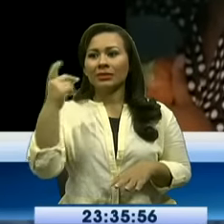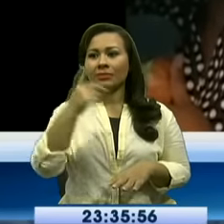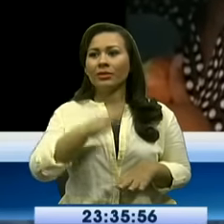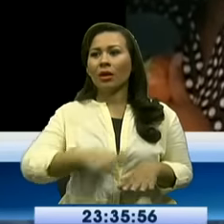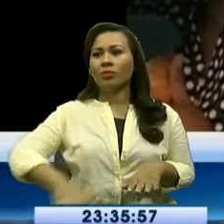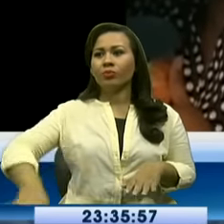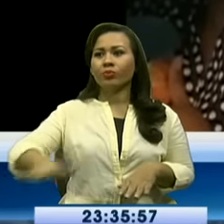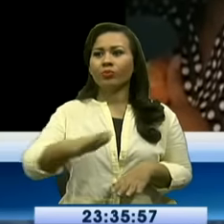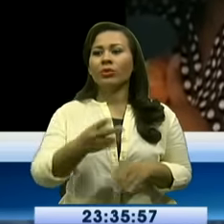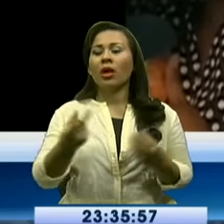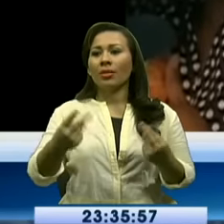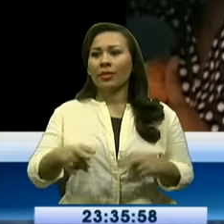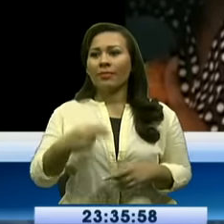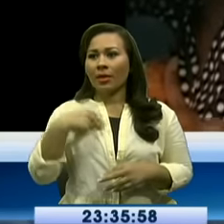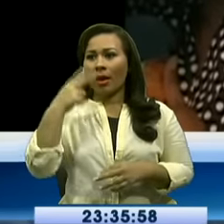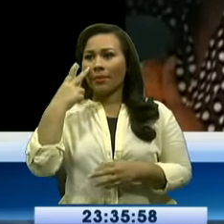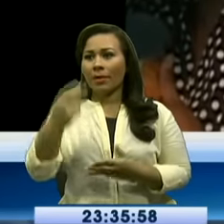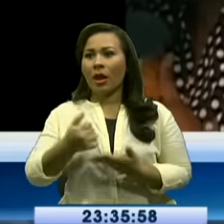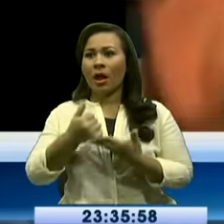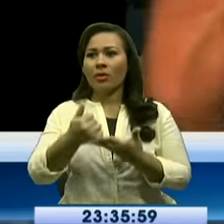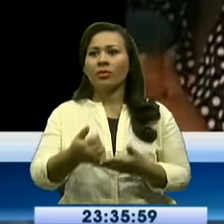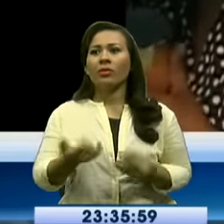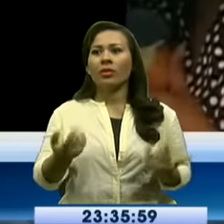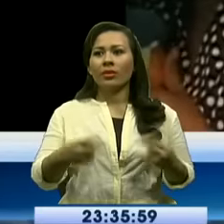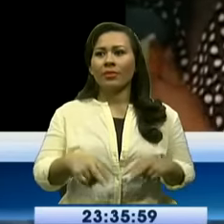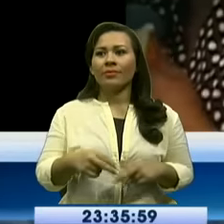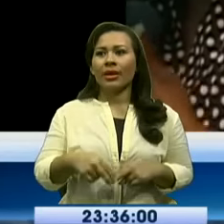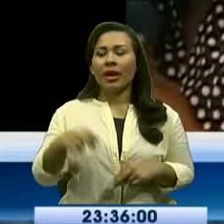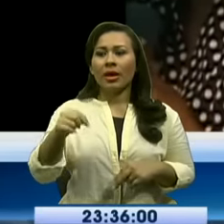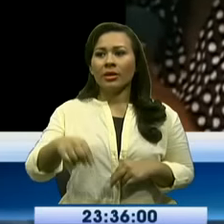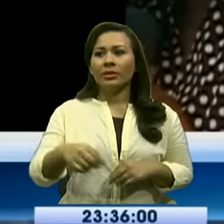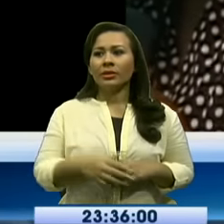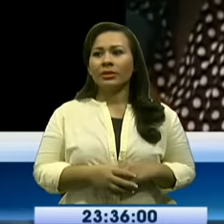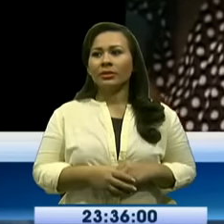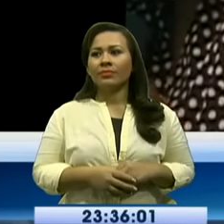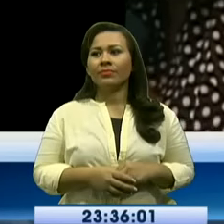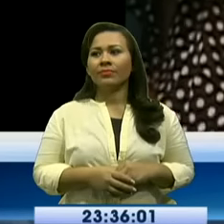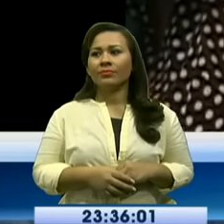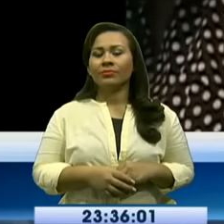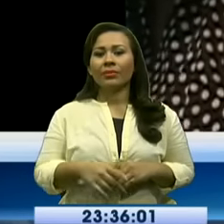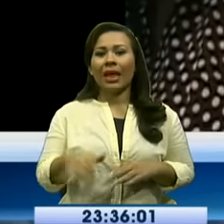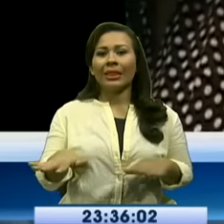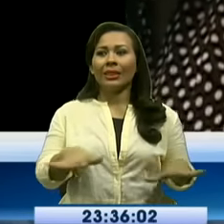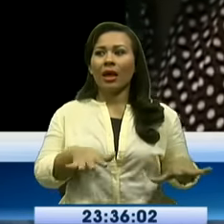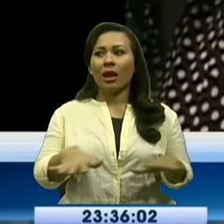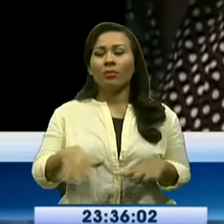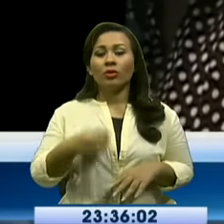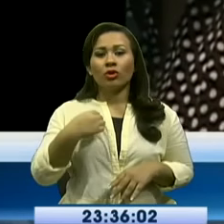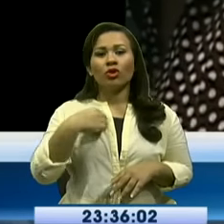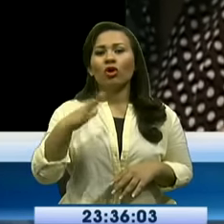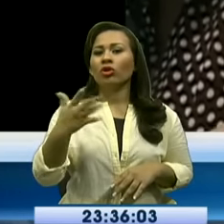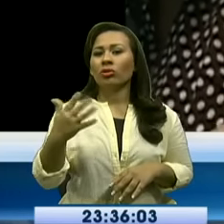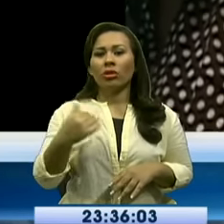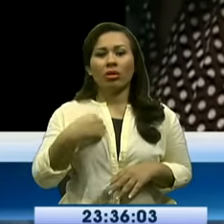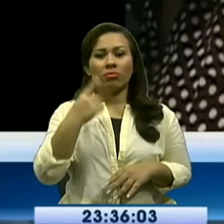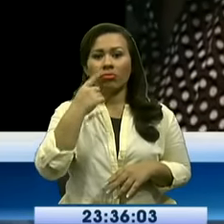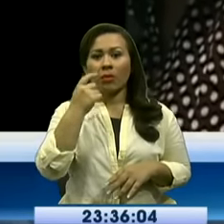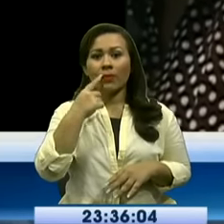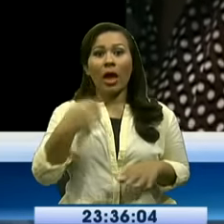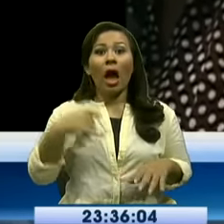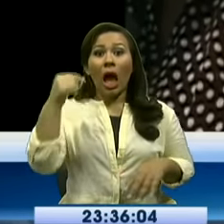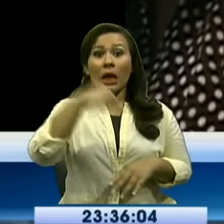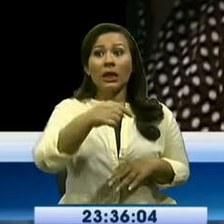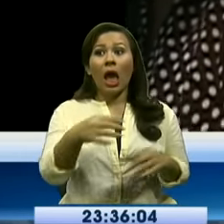cargado gasolina en la sierra. Y ahorita estoy cargando para salir ya. ¿Le cogió el terremoto aquí, lamentablemente? No, vine a ver a mis padres que estaban aquí